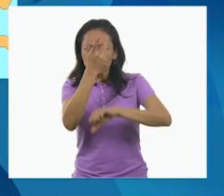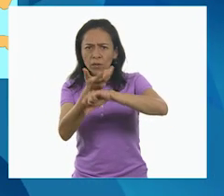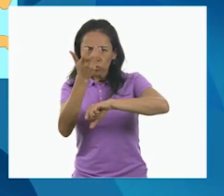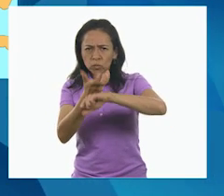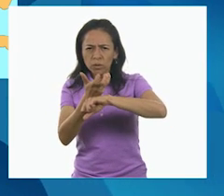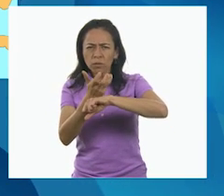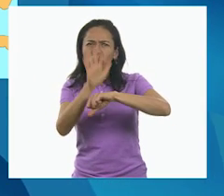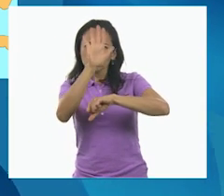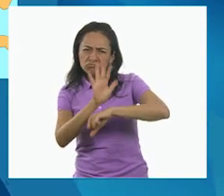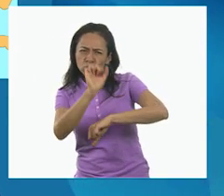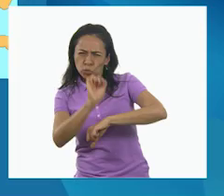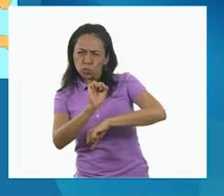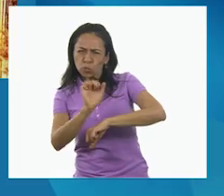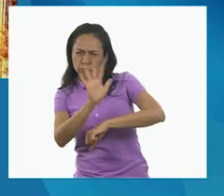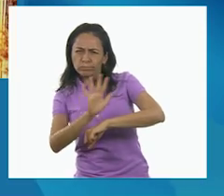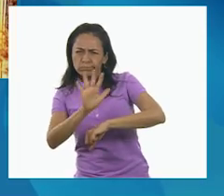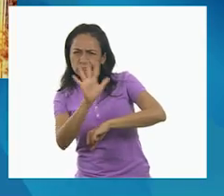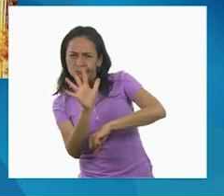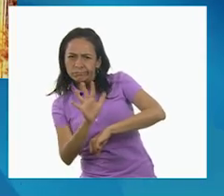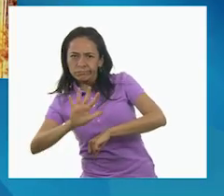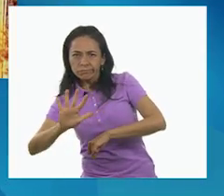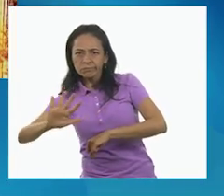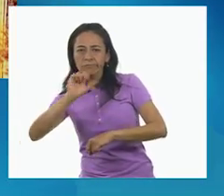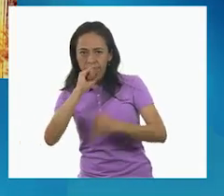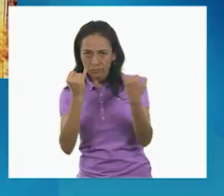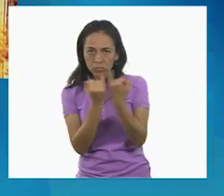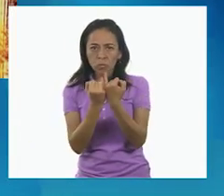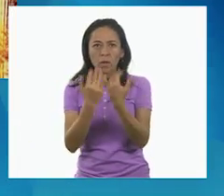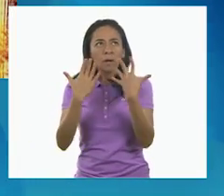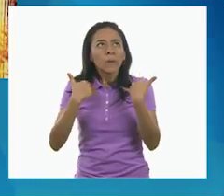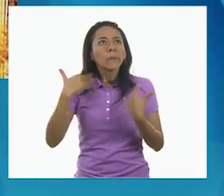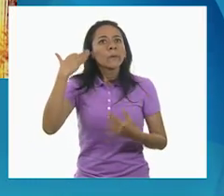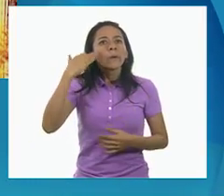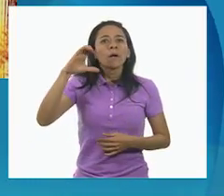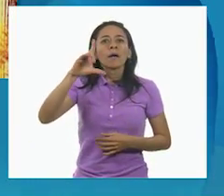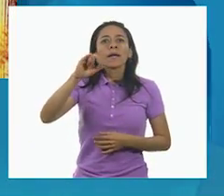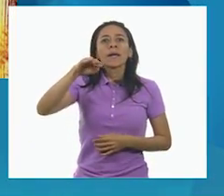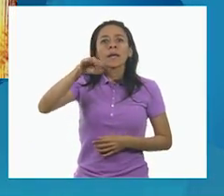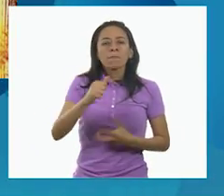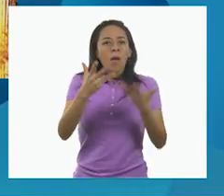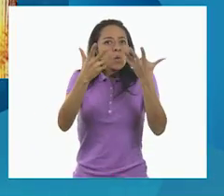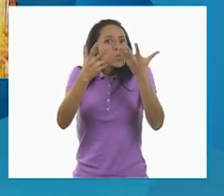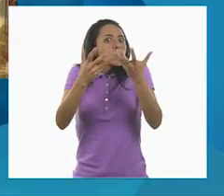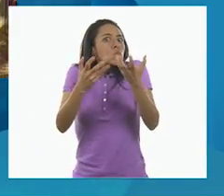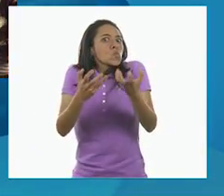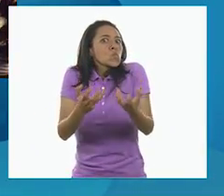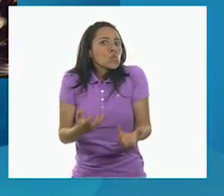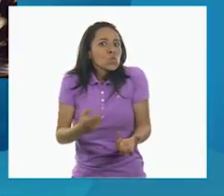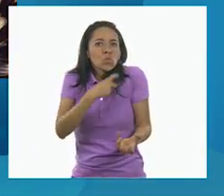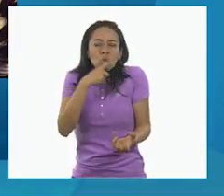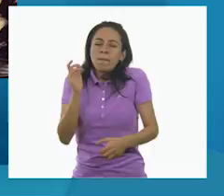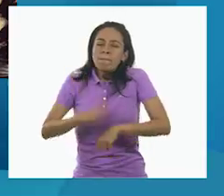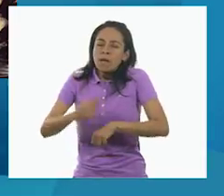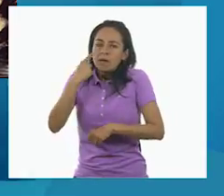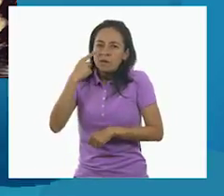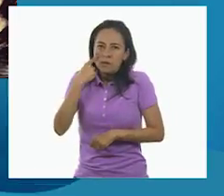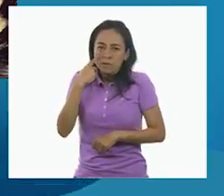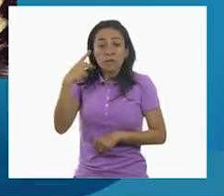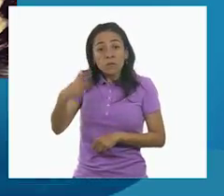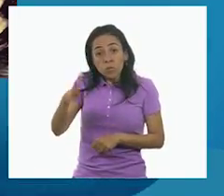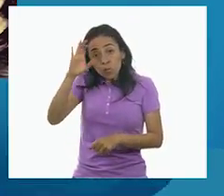Estados Unidos. A pesar de que el clima árido es su rasgo dominante, Las culturas fueron